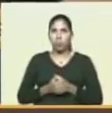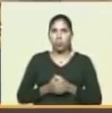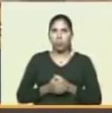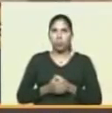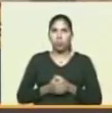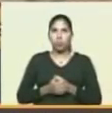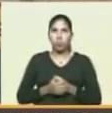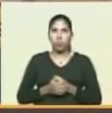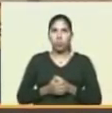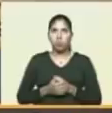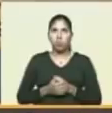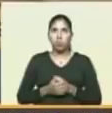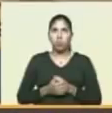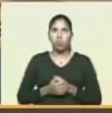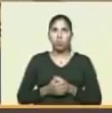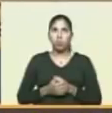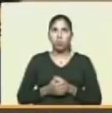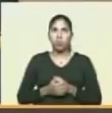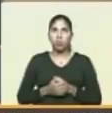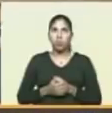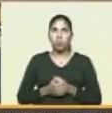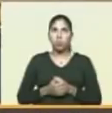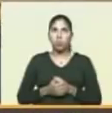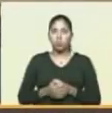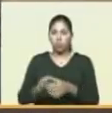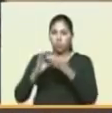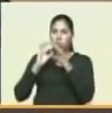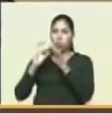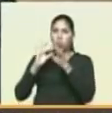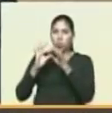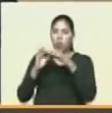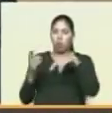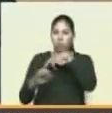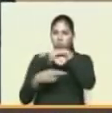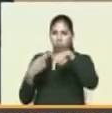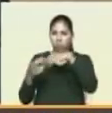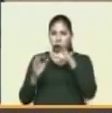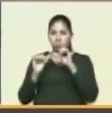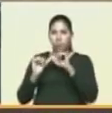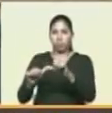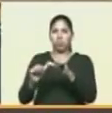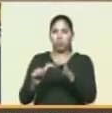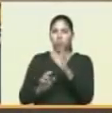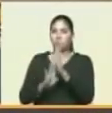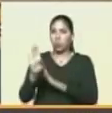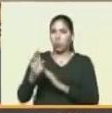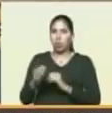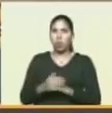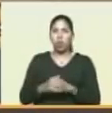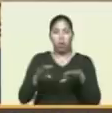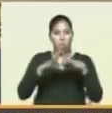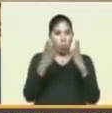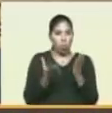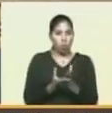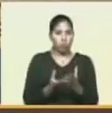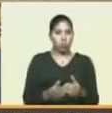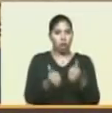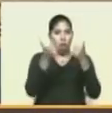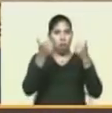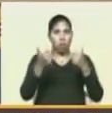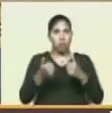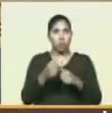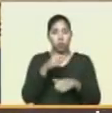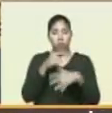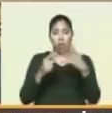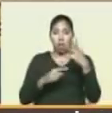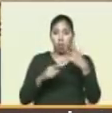La consolidación e irreversibilidad de la revolución bolivariana, la salvación del planeta, el último de ellos, el quinto